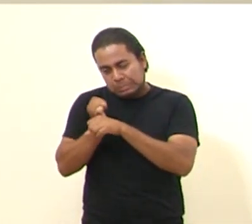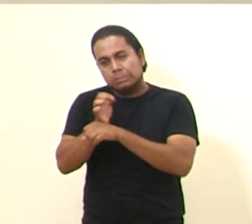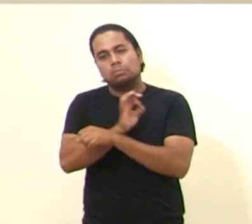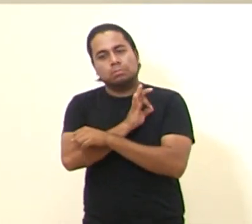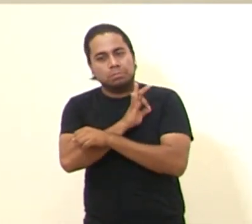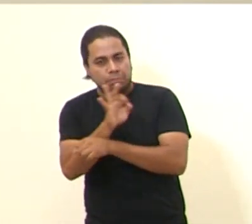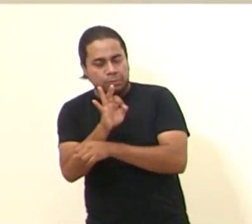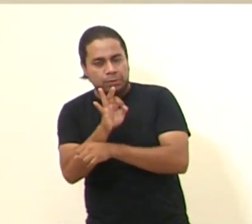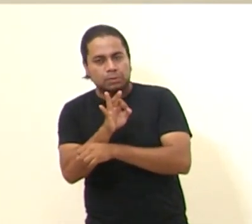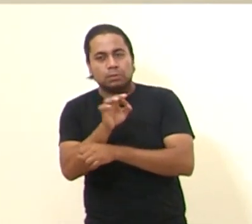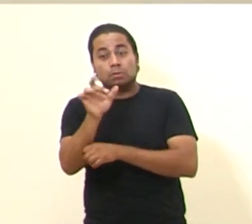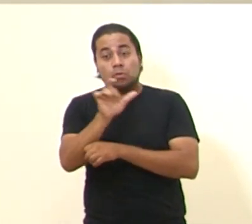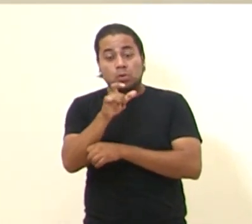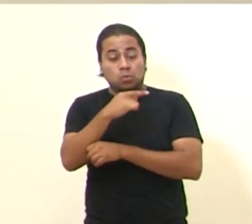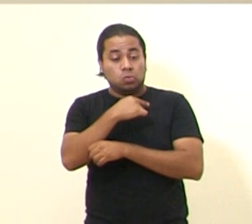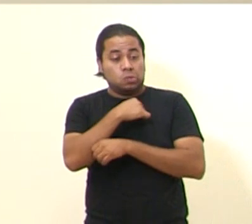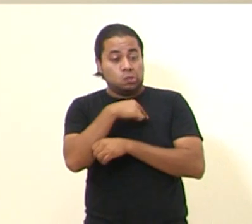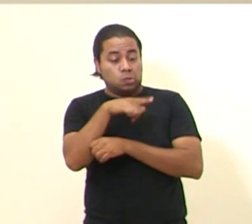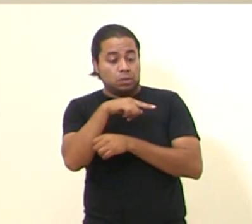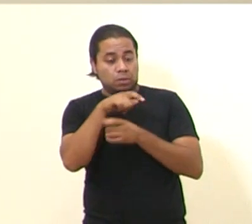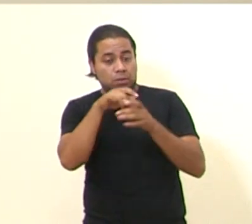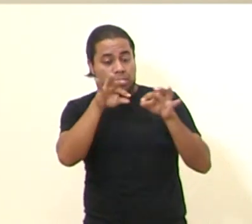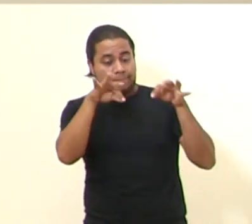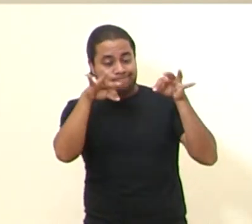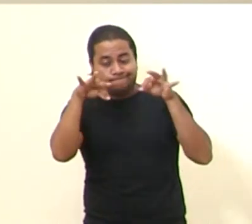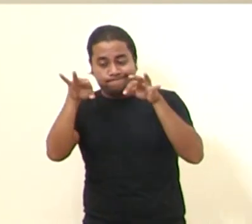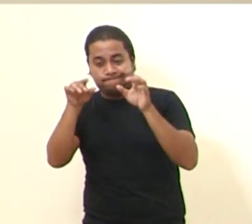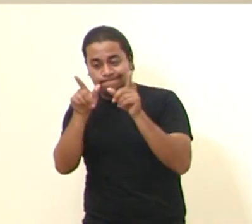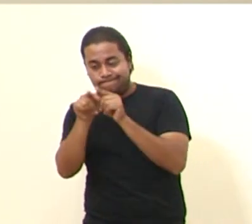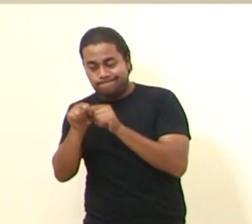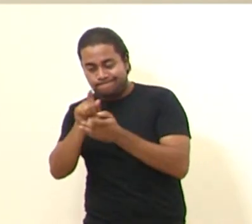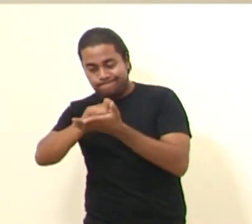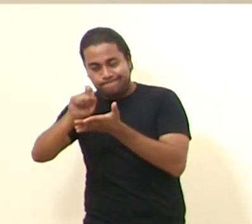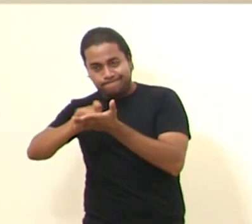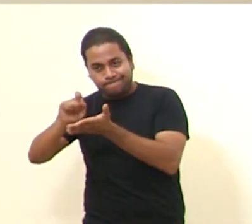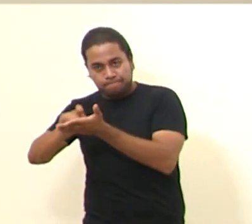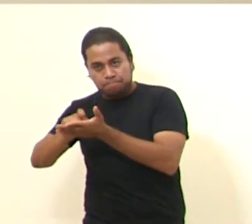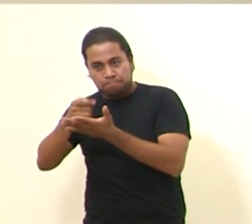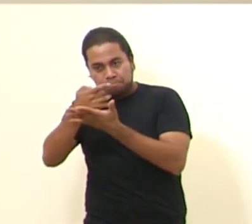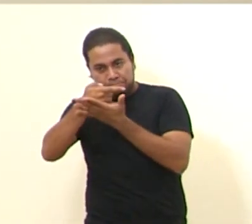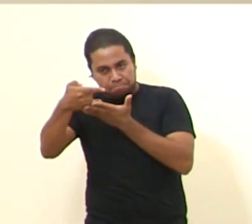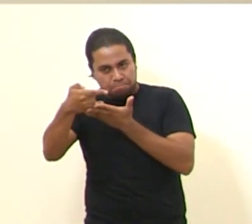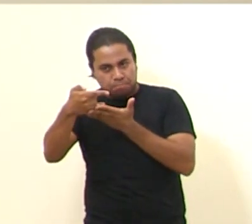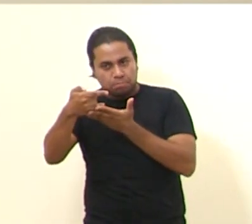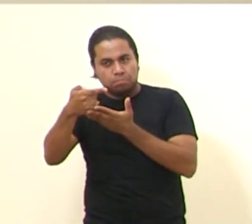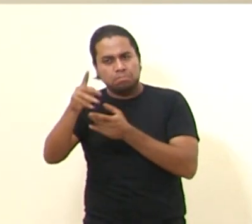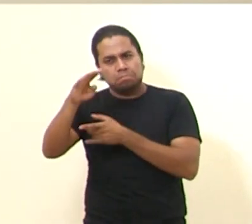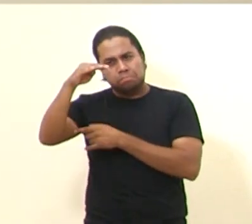Una vez que yo ya tengo todas mis fichas, ¿qué creen que sigue?